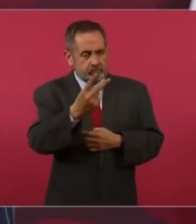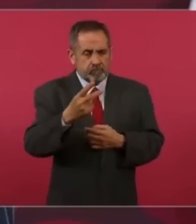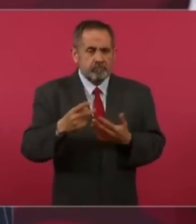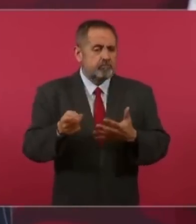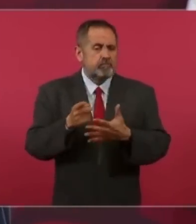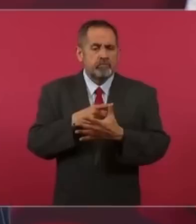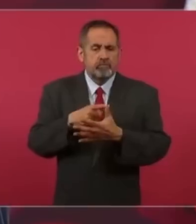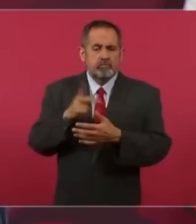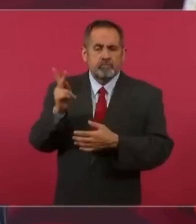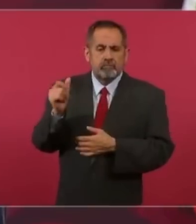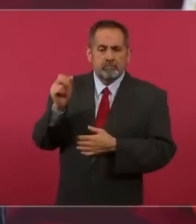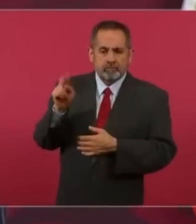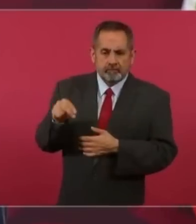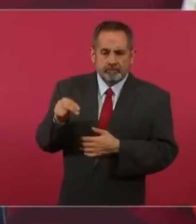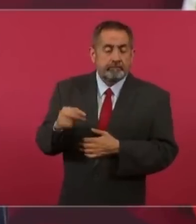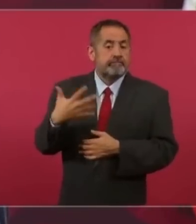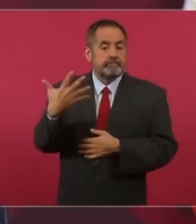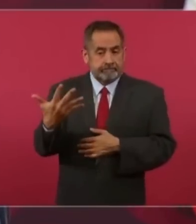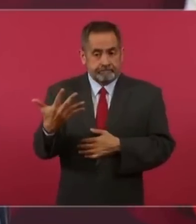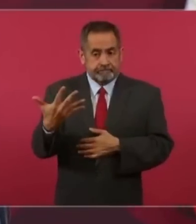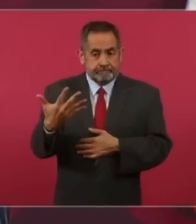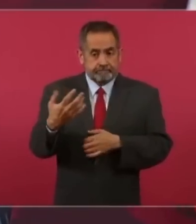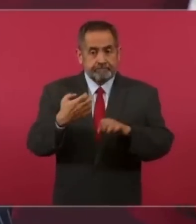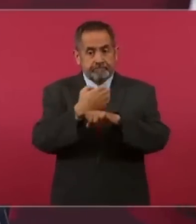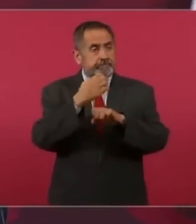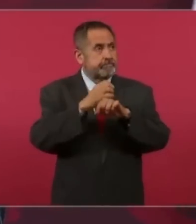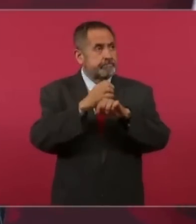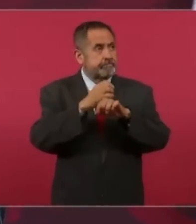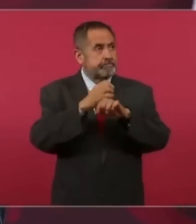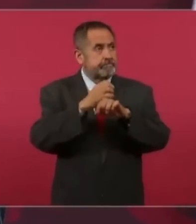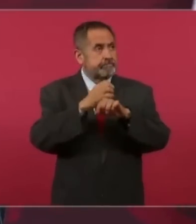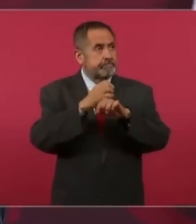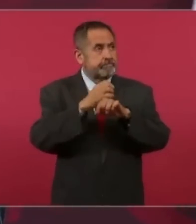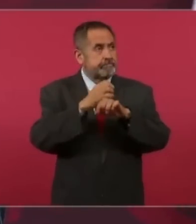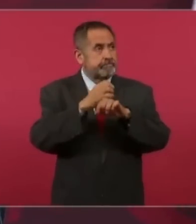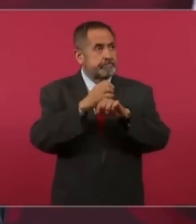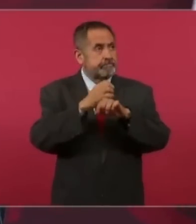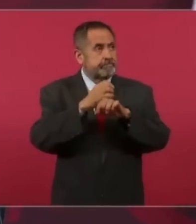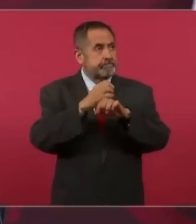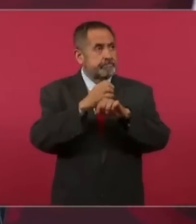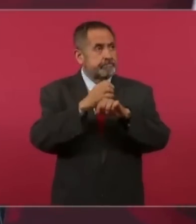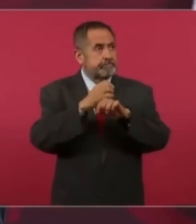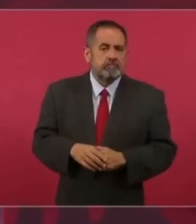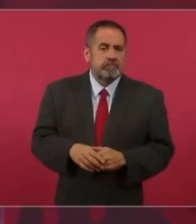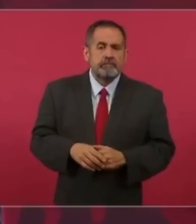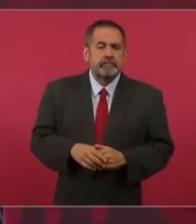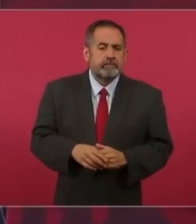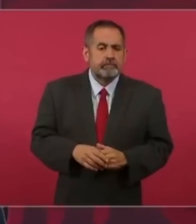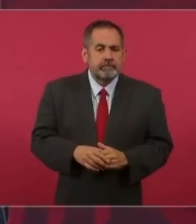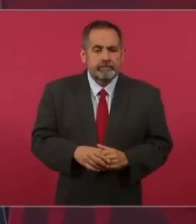Y el PAN 5. Así está. O sea,